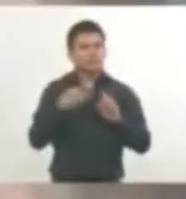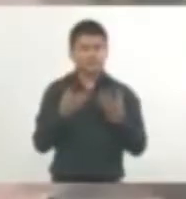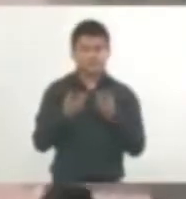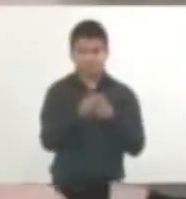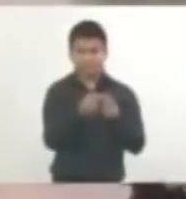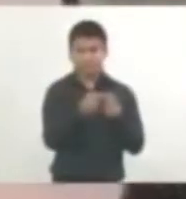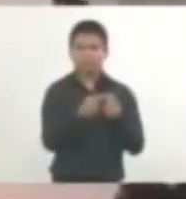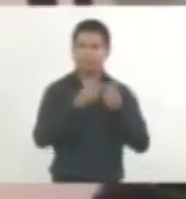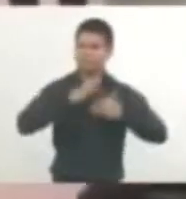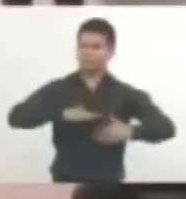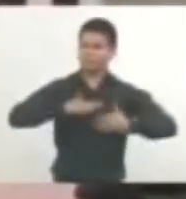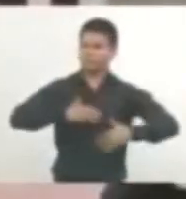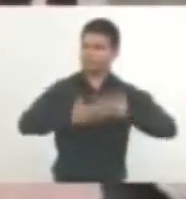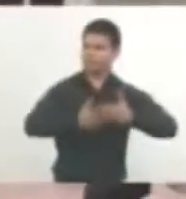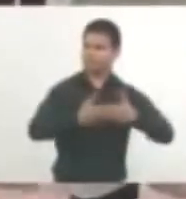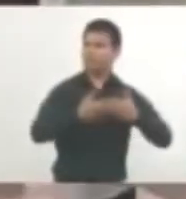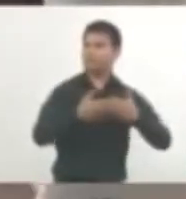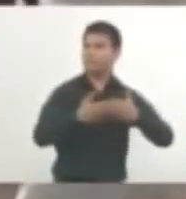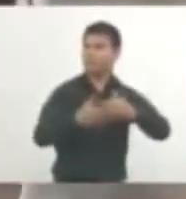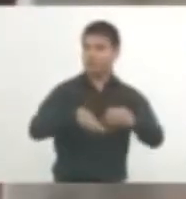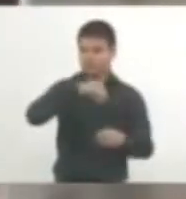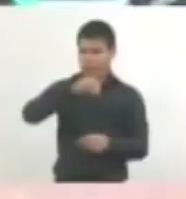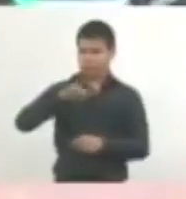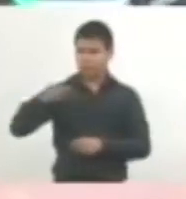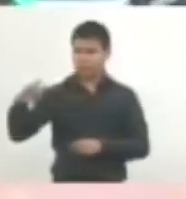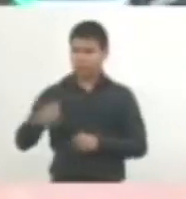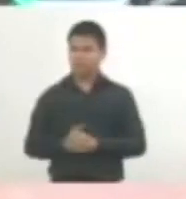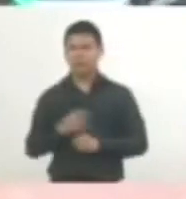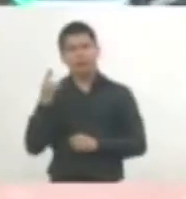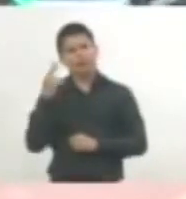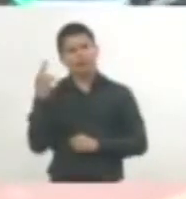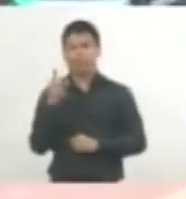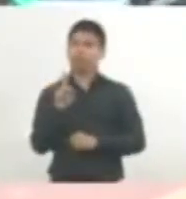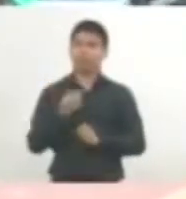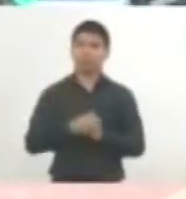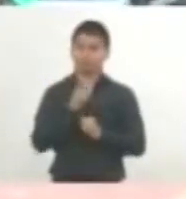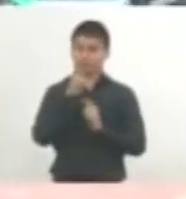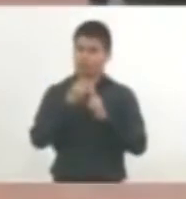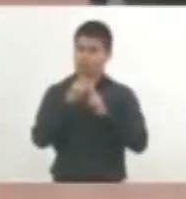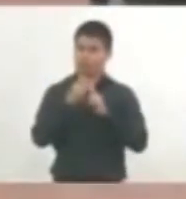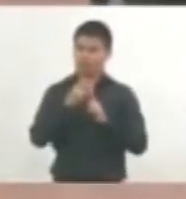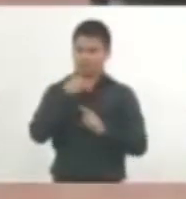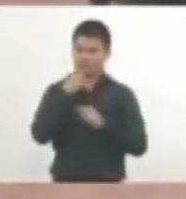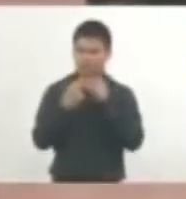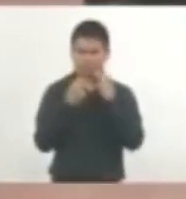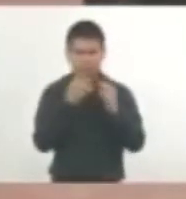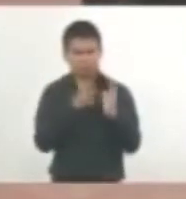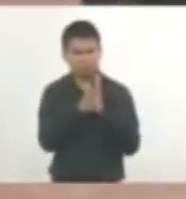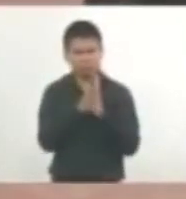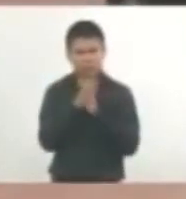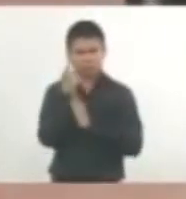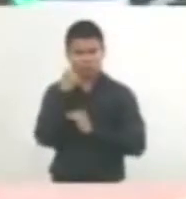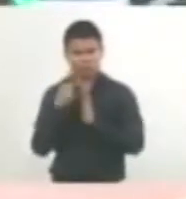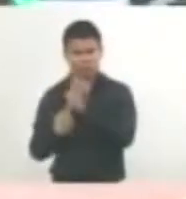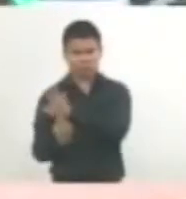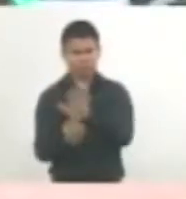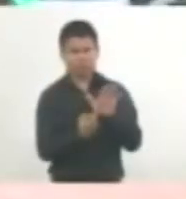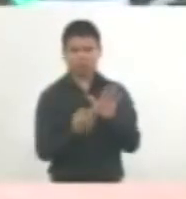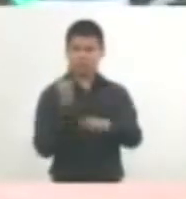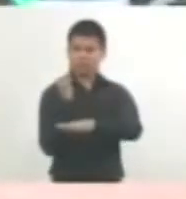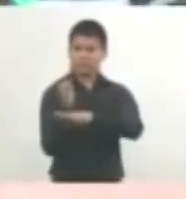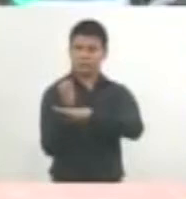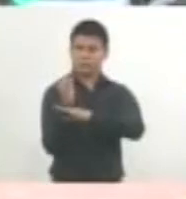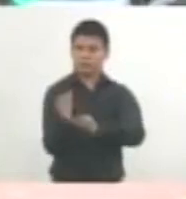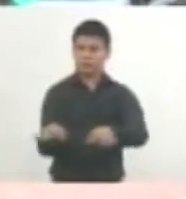los magdalenenses no es una retórica, no es simplemente una expresión, sino que con hechos se está demostrando que la